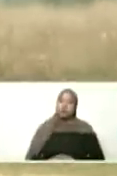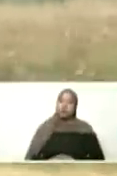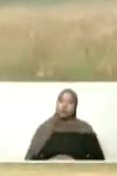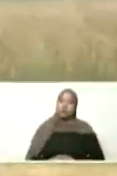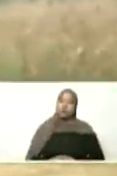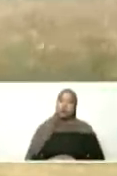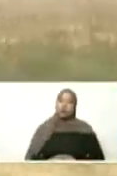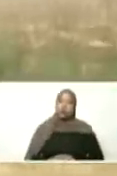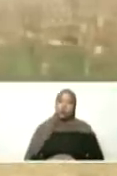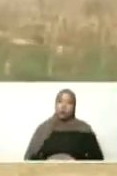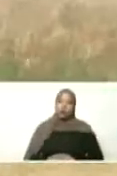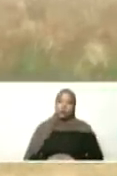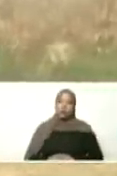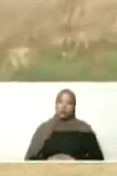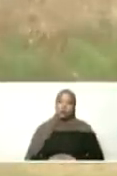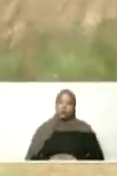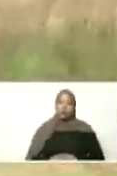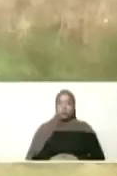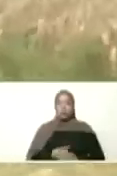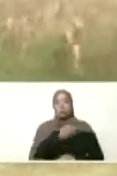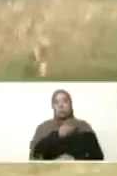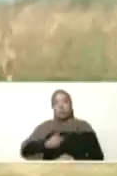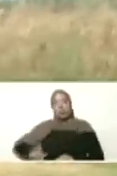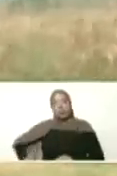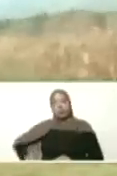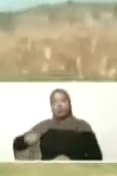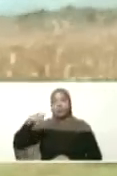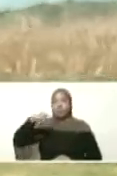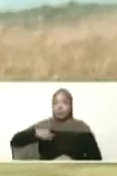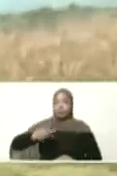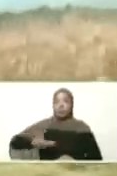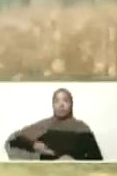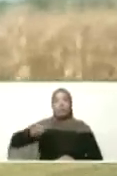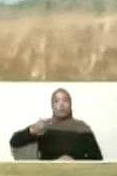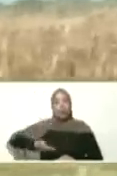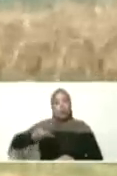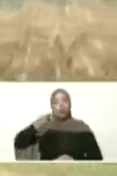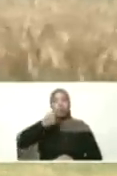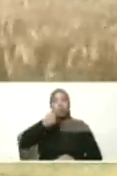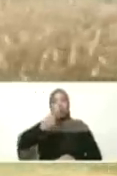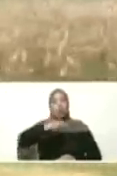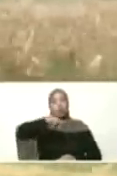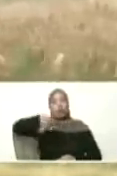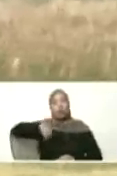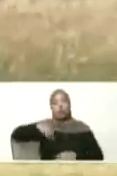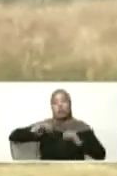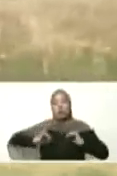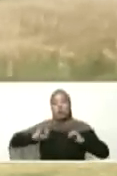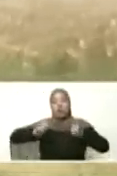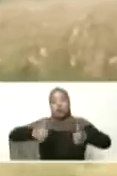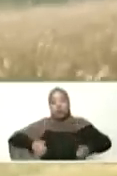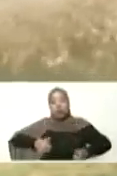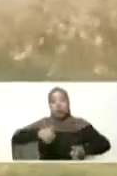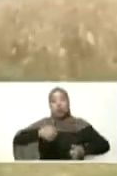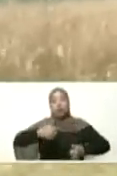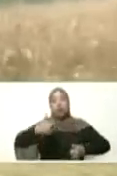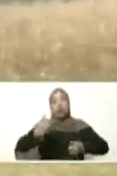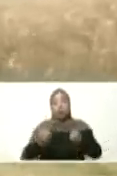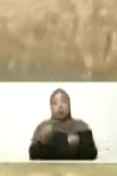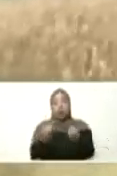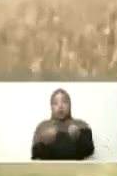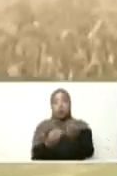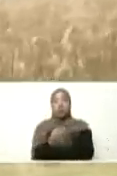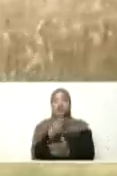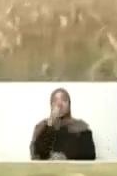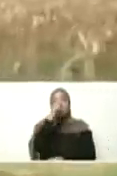Hay un dato bastante interesante, presidente, que el día de hoy es importante resaltar, que desde que nosotros empezamos nuestra siembra de maíz en el